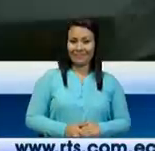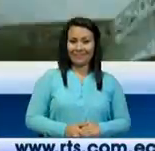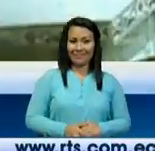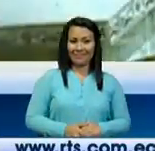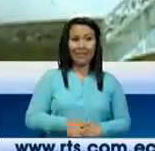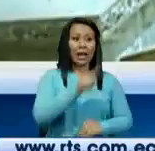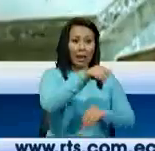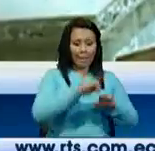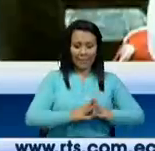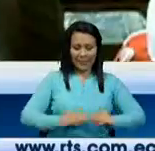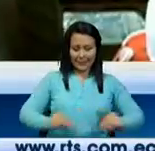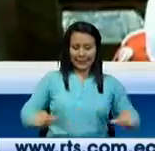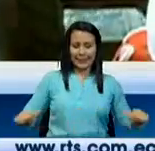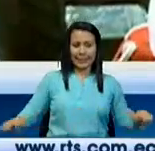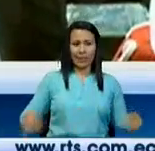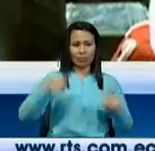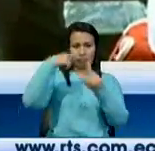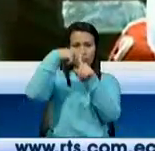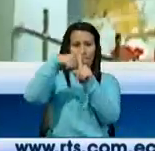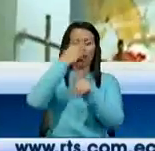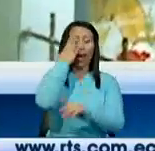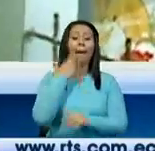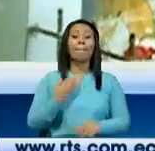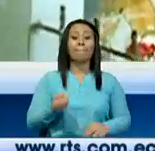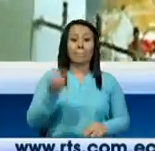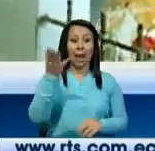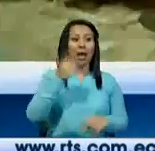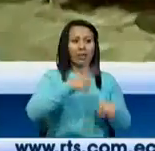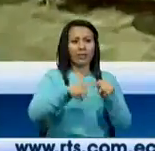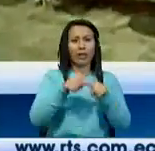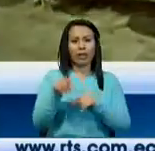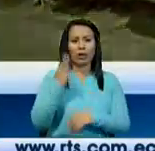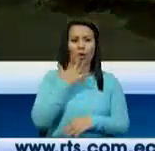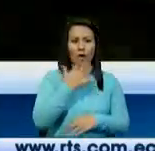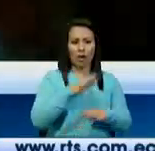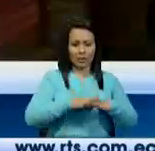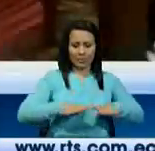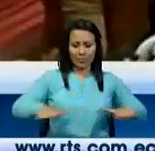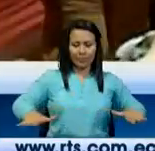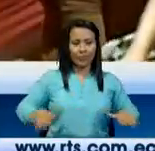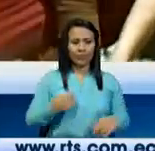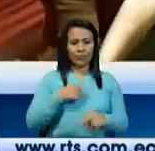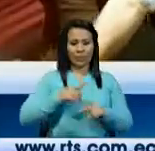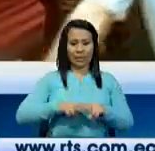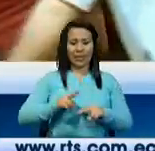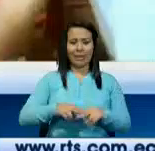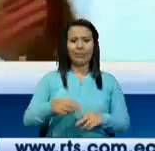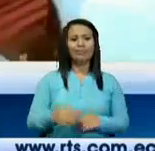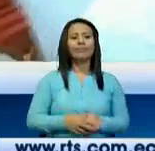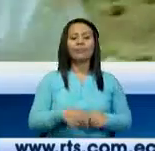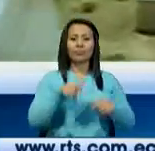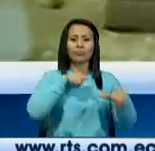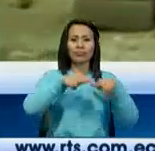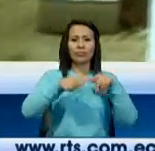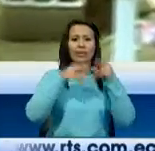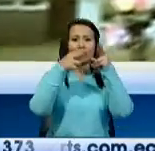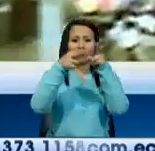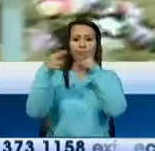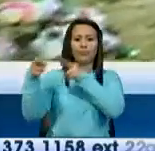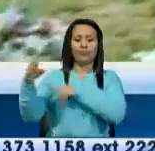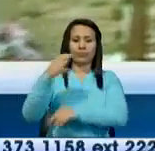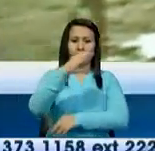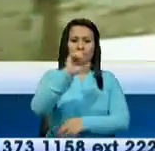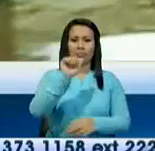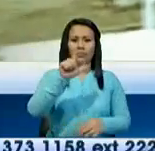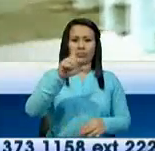El piso de tierra, cruces blancas y algunas baldosas de colores sobre las tumbas conforman el cementerio de Calderón, uno de los campos santos